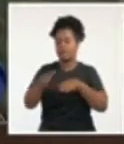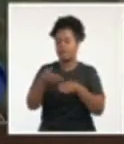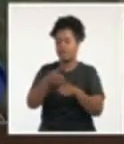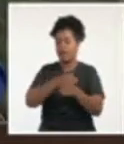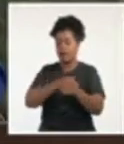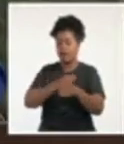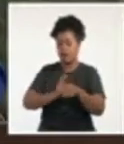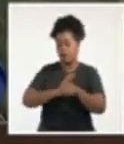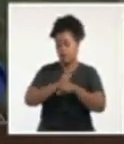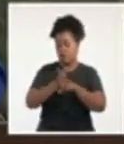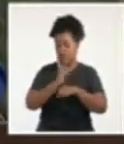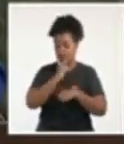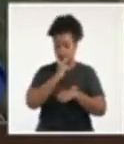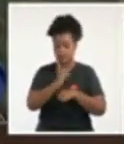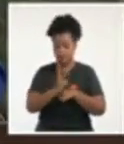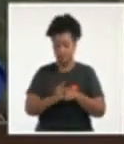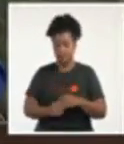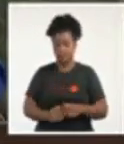esto.